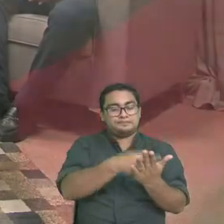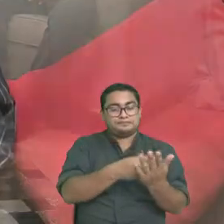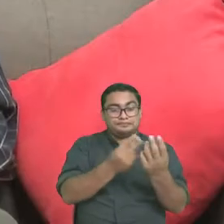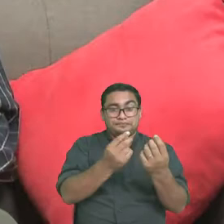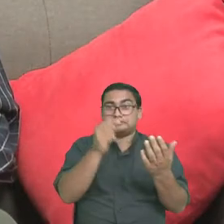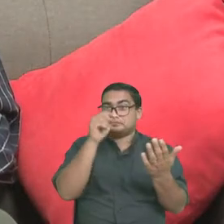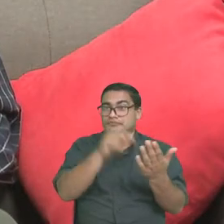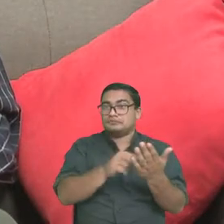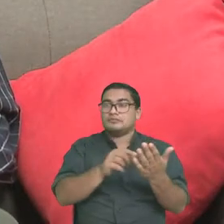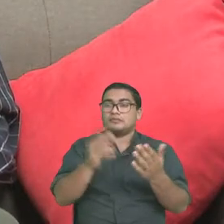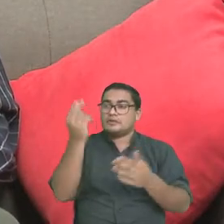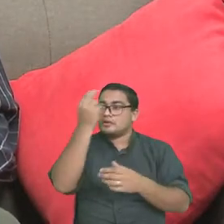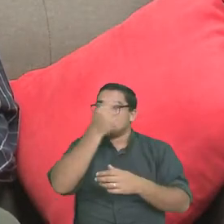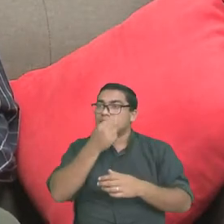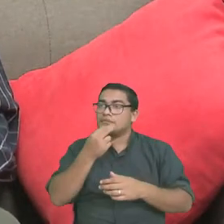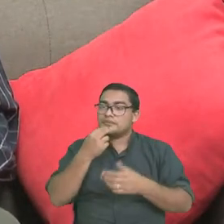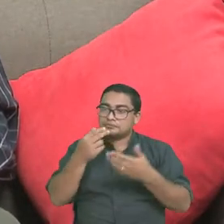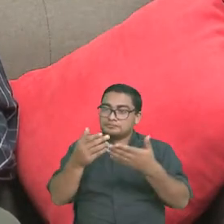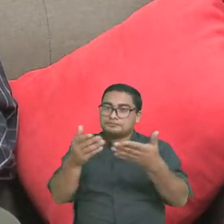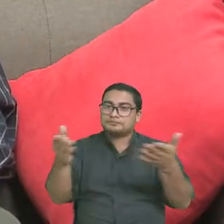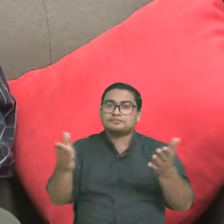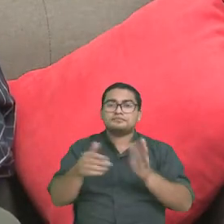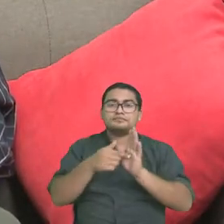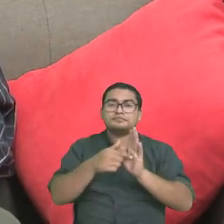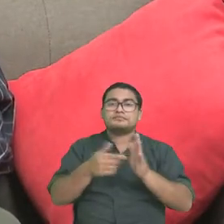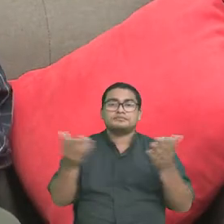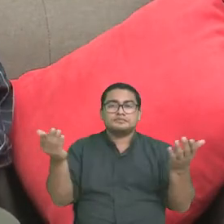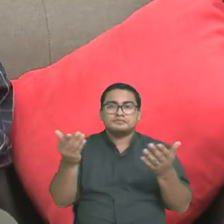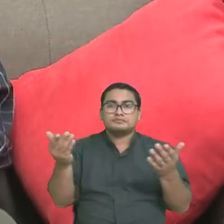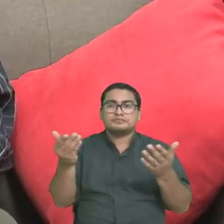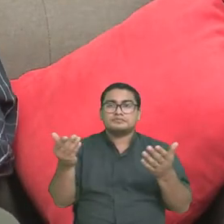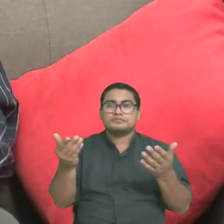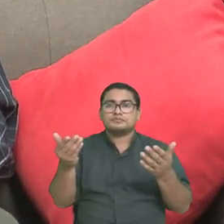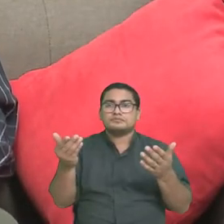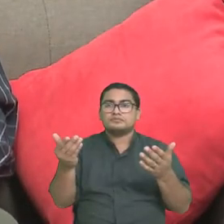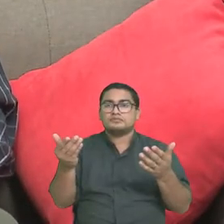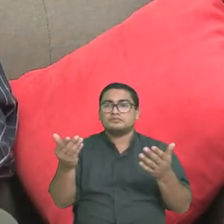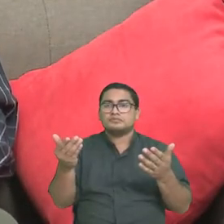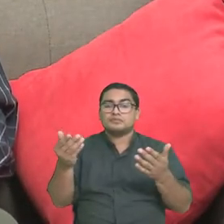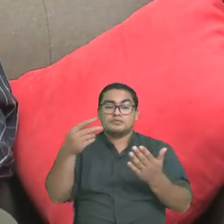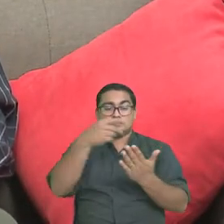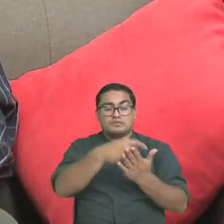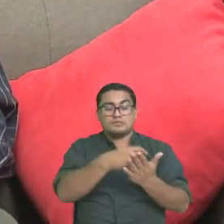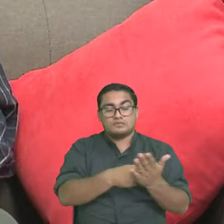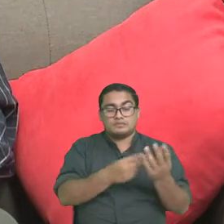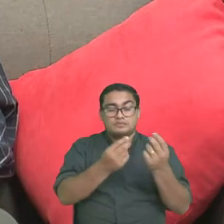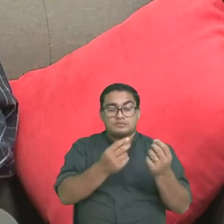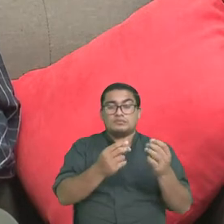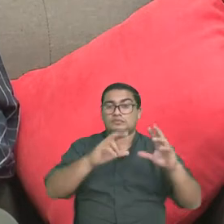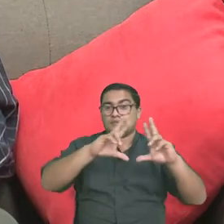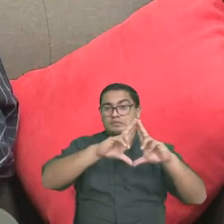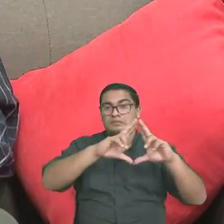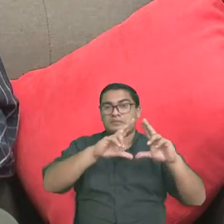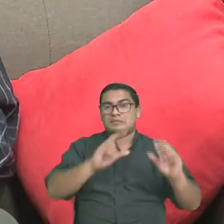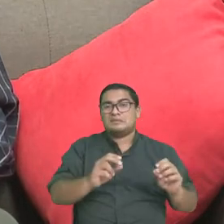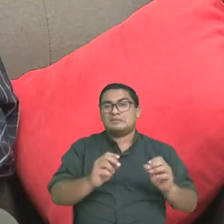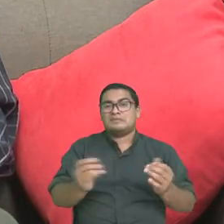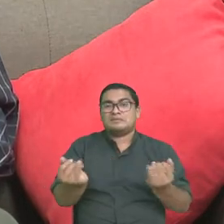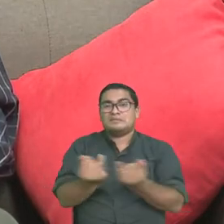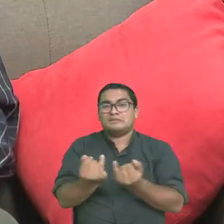dinámica dejo la pregunta abierta ahí. ¿Cómo hemos venido, en principio, consolidando nuestro presupuesto general de la República, pero